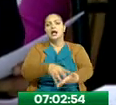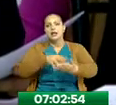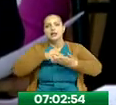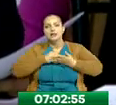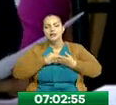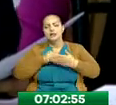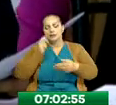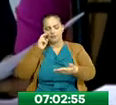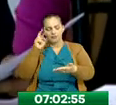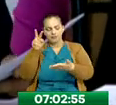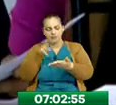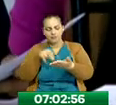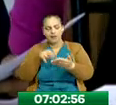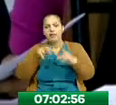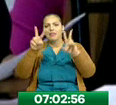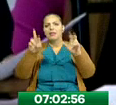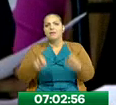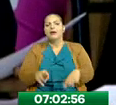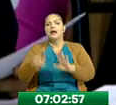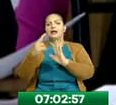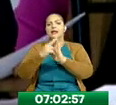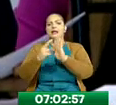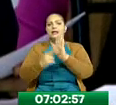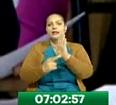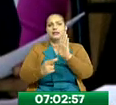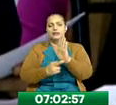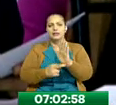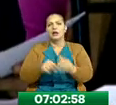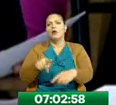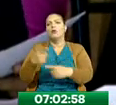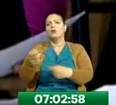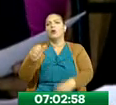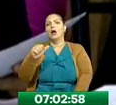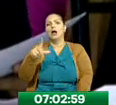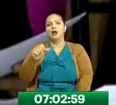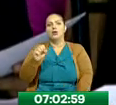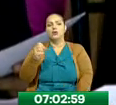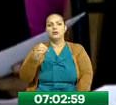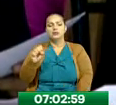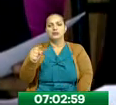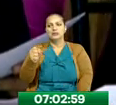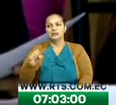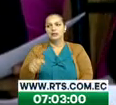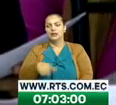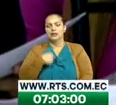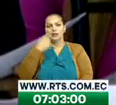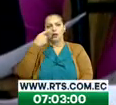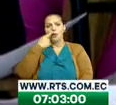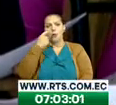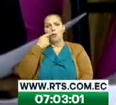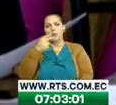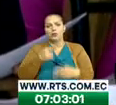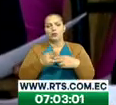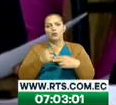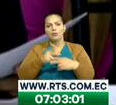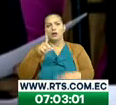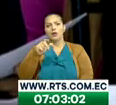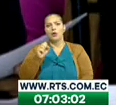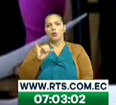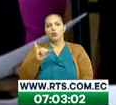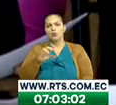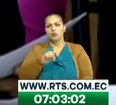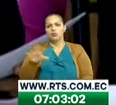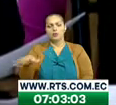los requisitos contemplados en la LOSEP que habilitan al señor Loyo para ocupar cargo que tuvo